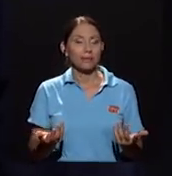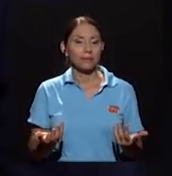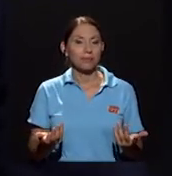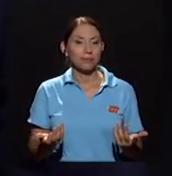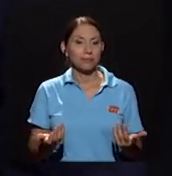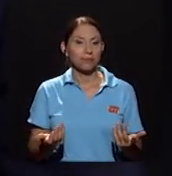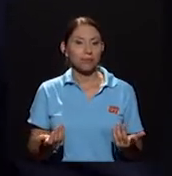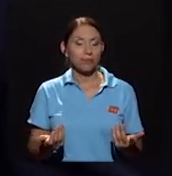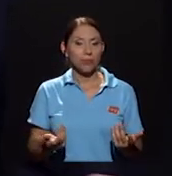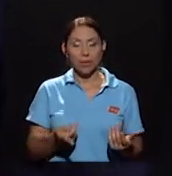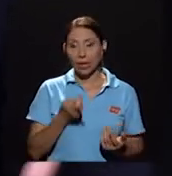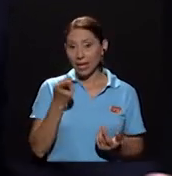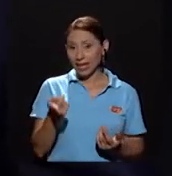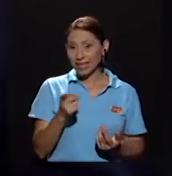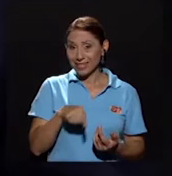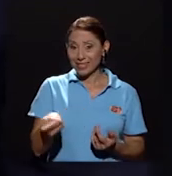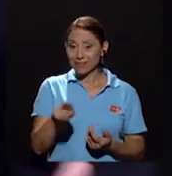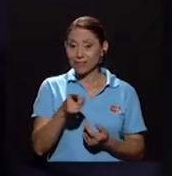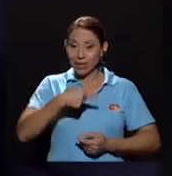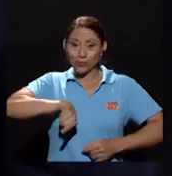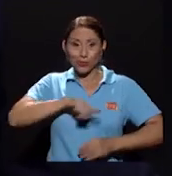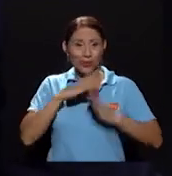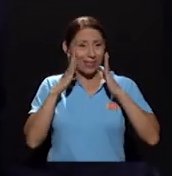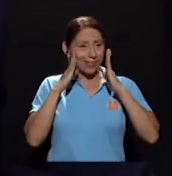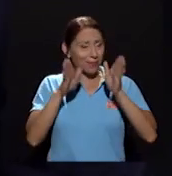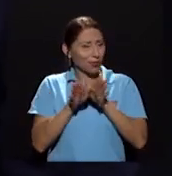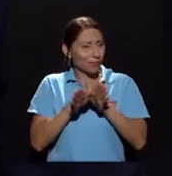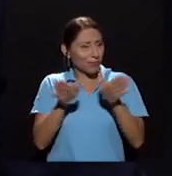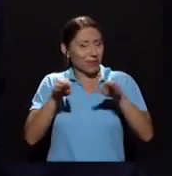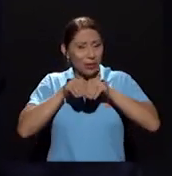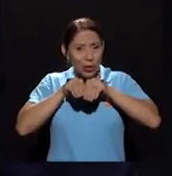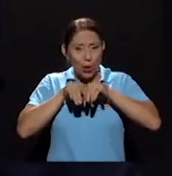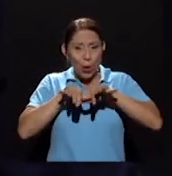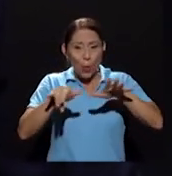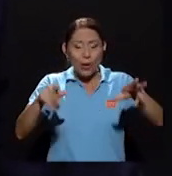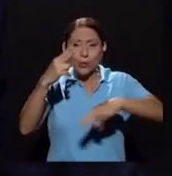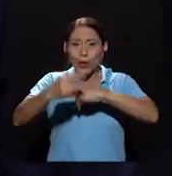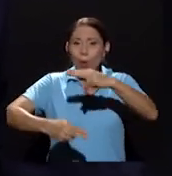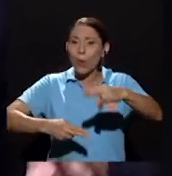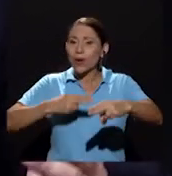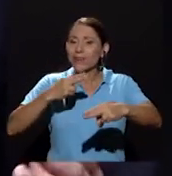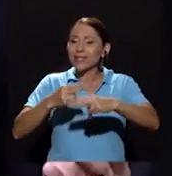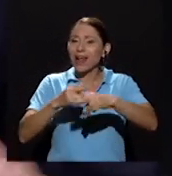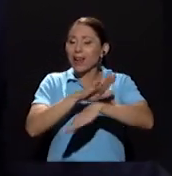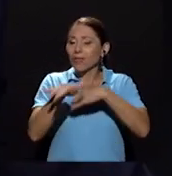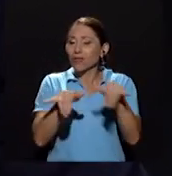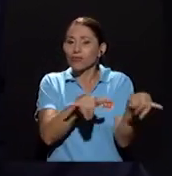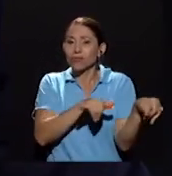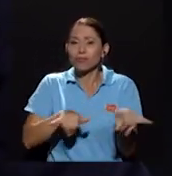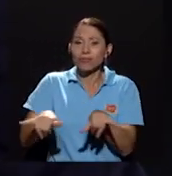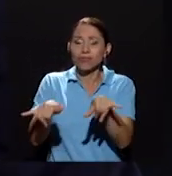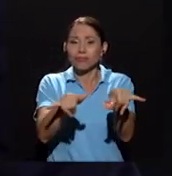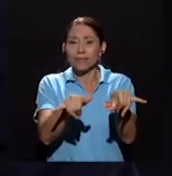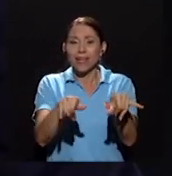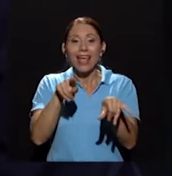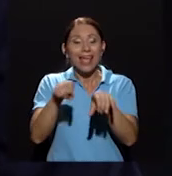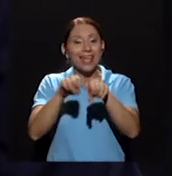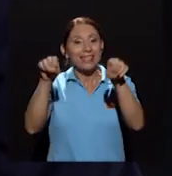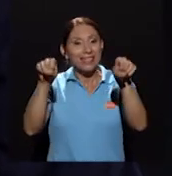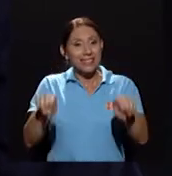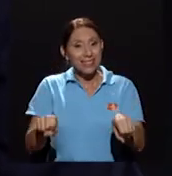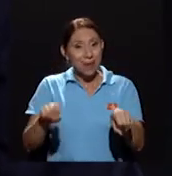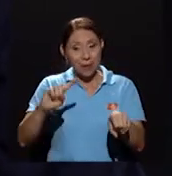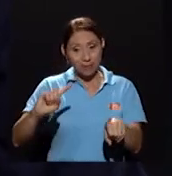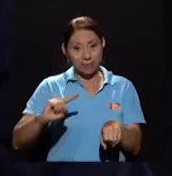se sustenta la cobertura universal en ese en ese sistema conformado por los bytes hoy en día